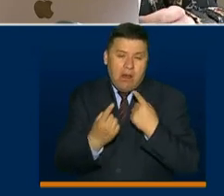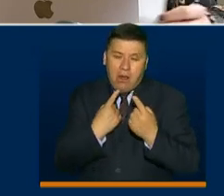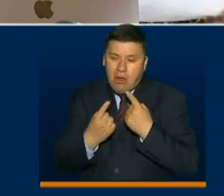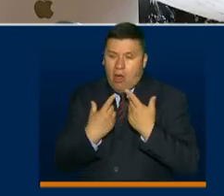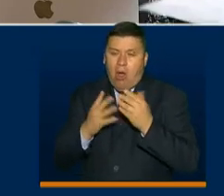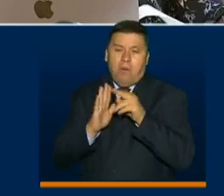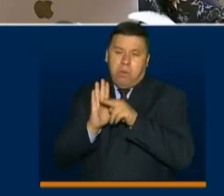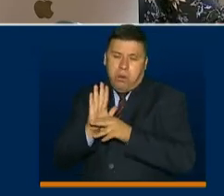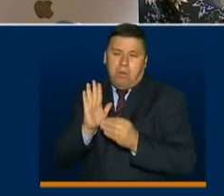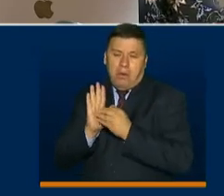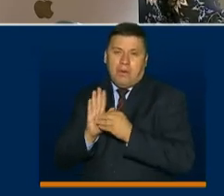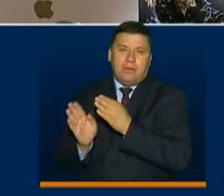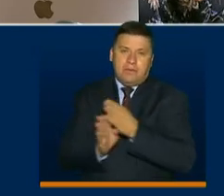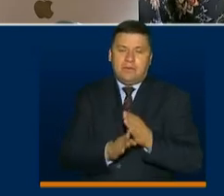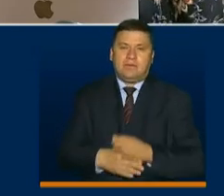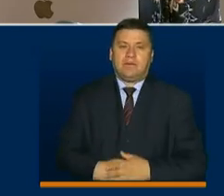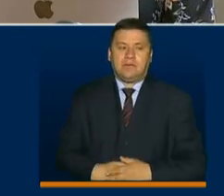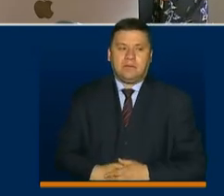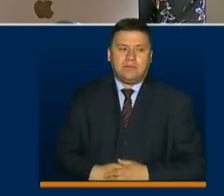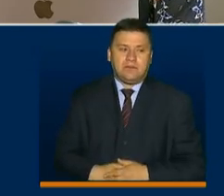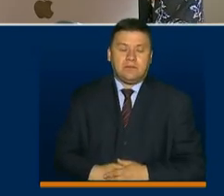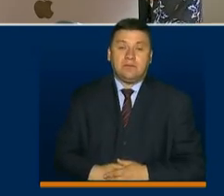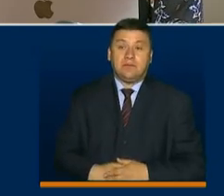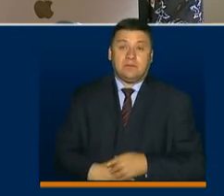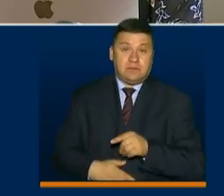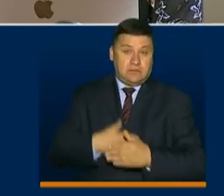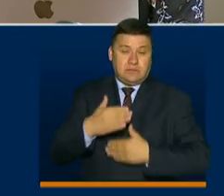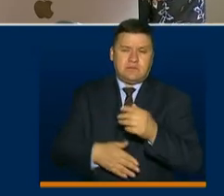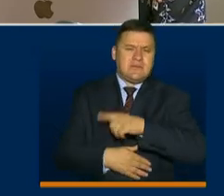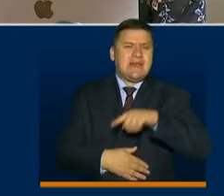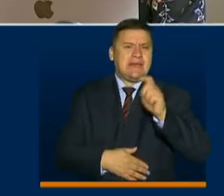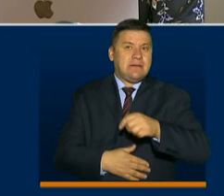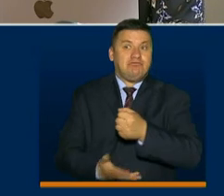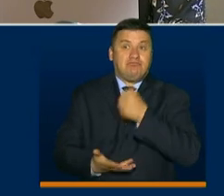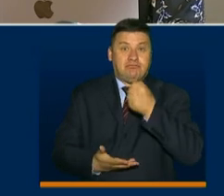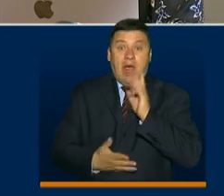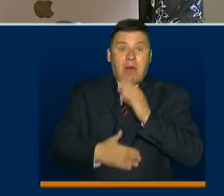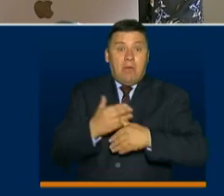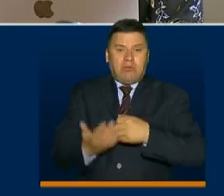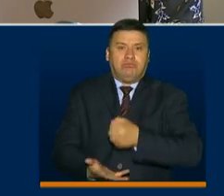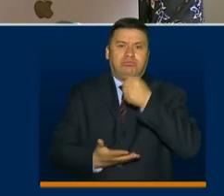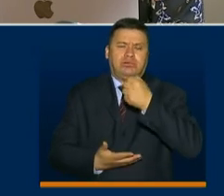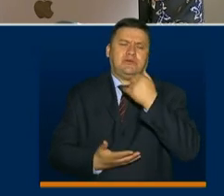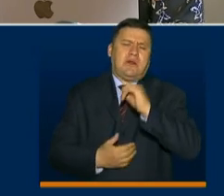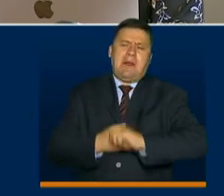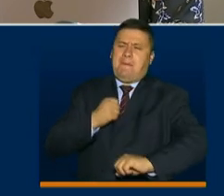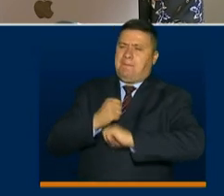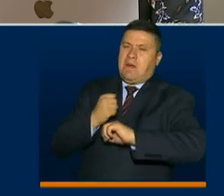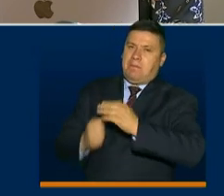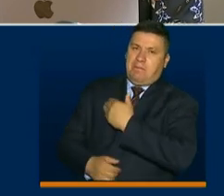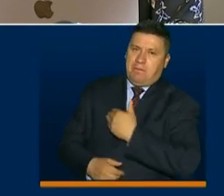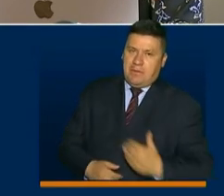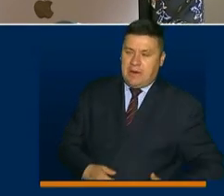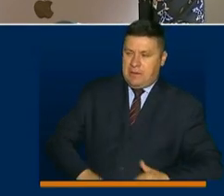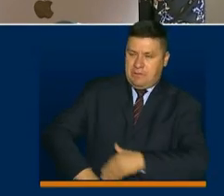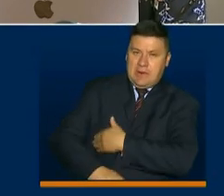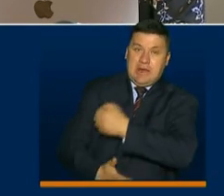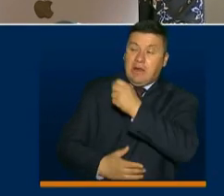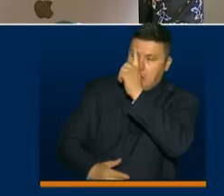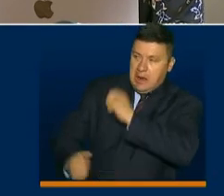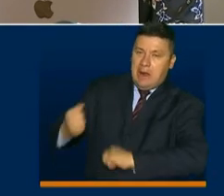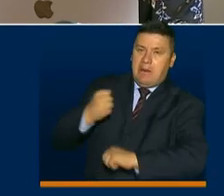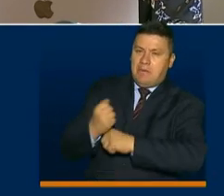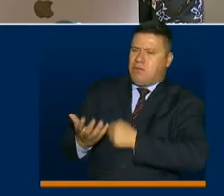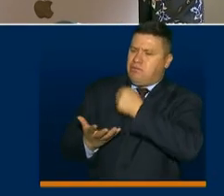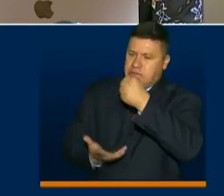este proceso. Siguiente. Pero este proceso necesitaba recursos y recibimos todo el respaldo del presidente y del ministro de Hacienda con un